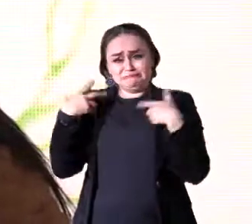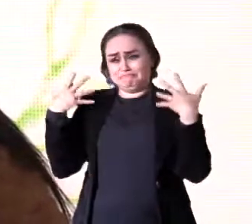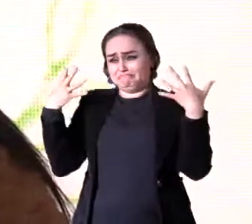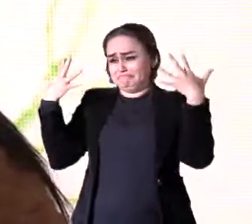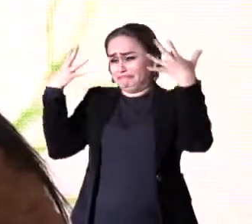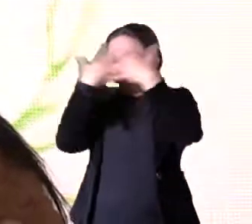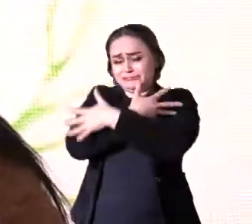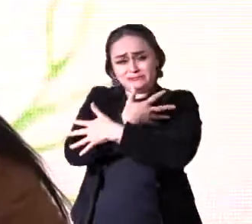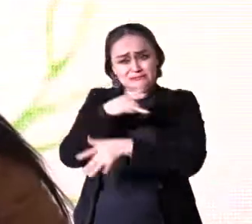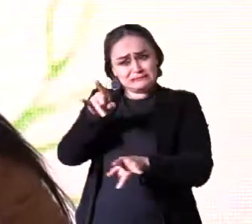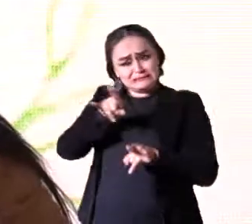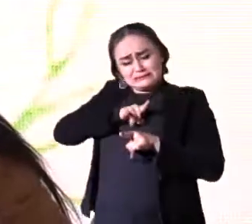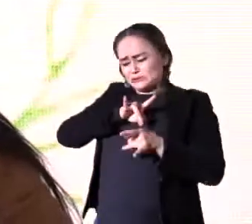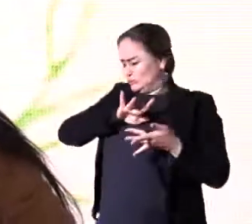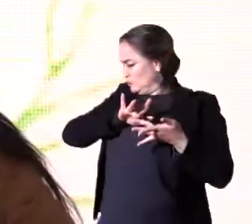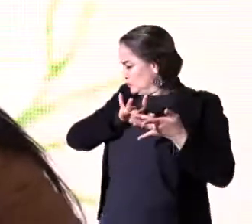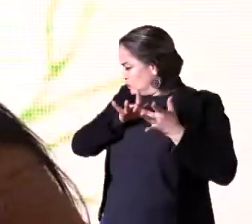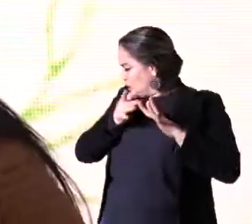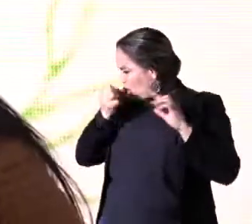dolorosa